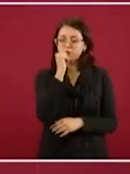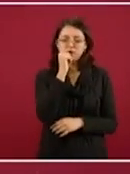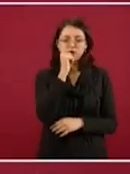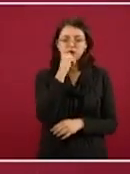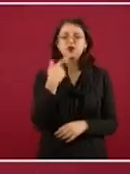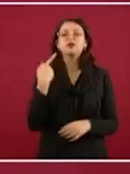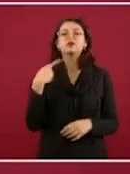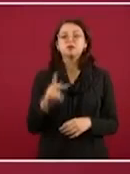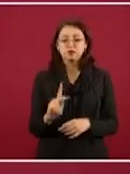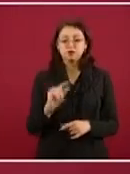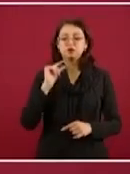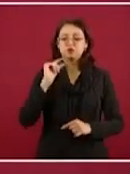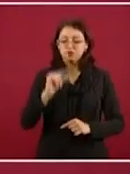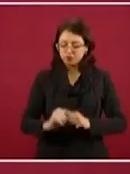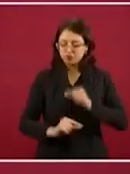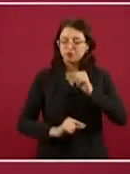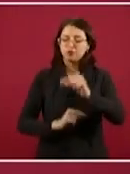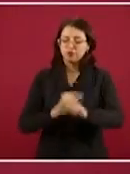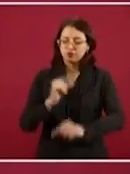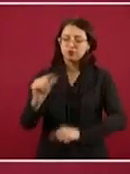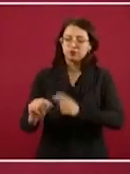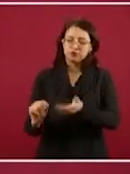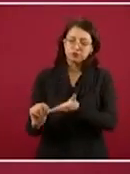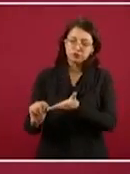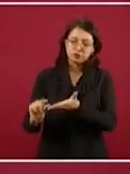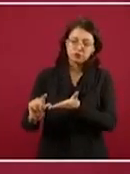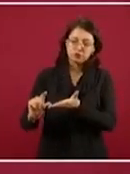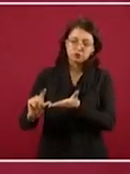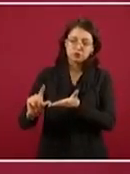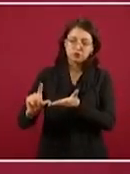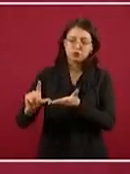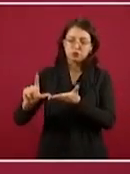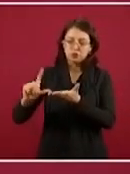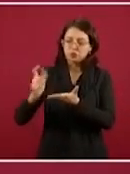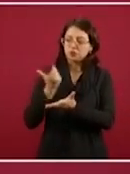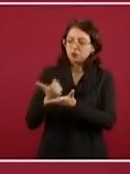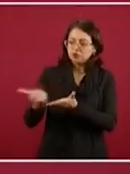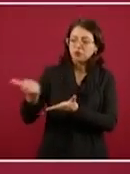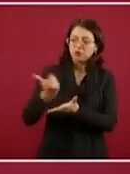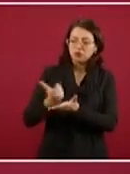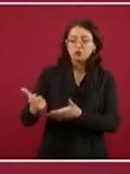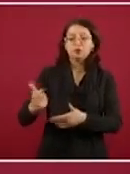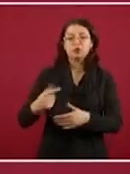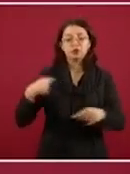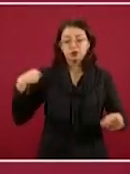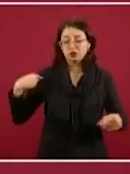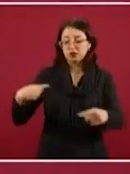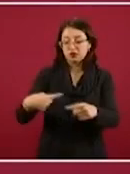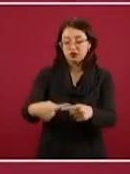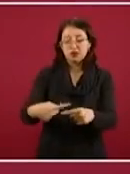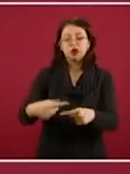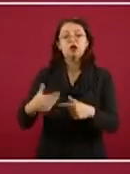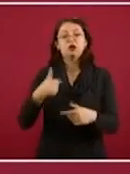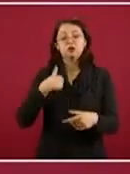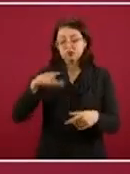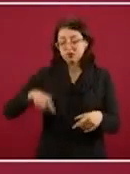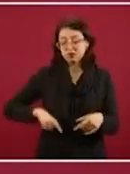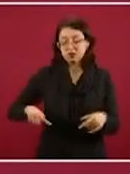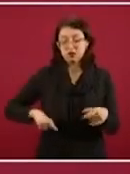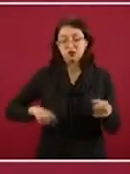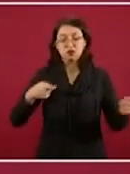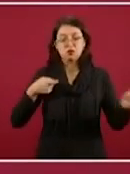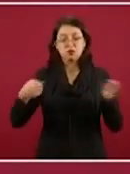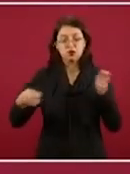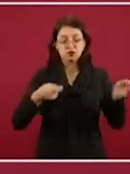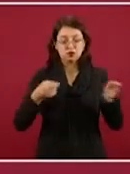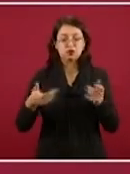gradualmente, y ese es mi compromiso, que en el tiempo que llevemos en el gobierno, que estemos en el gobierno, se